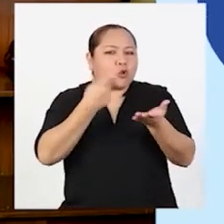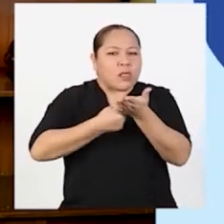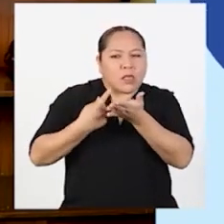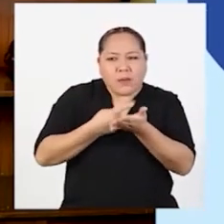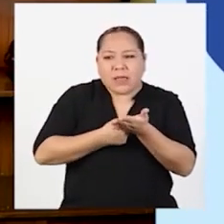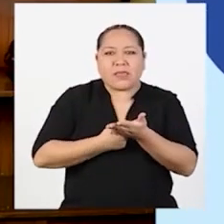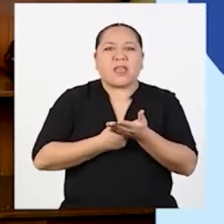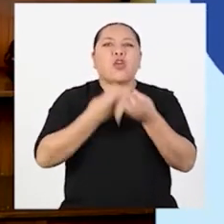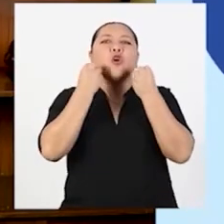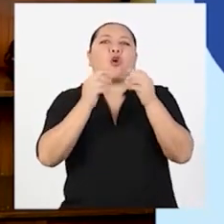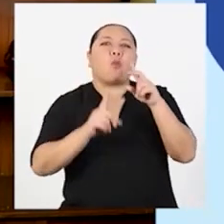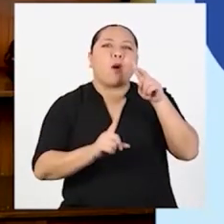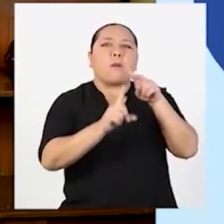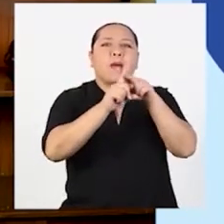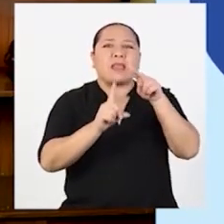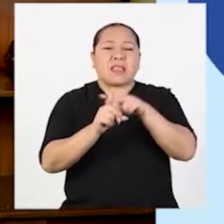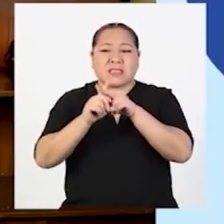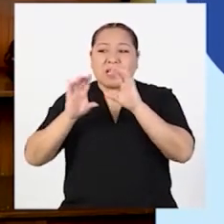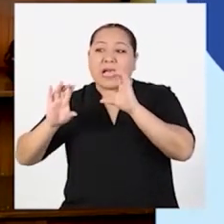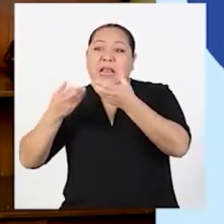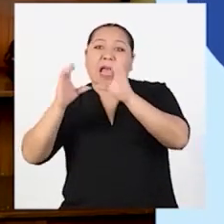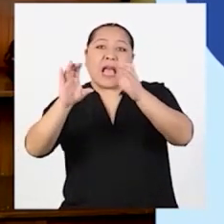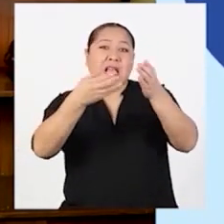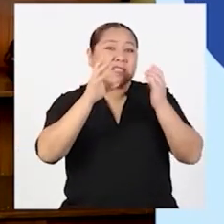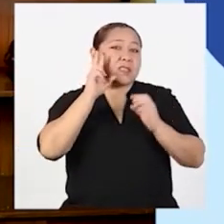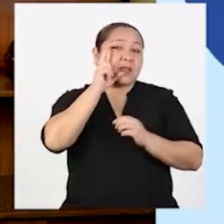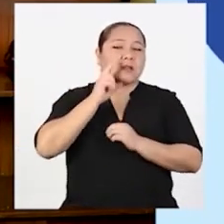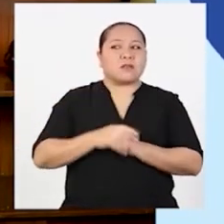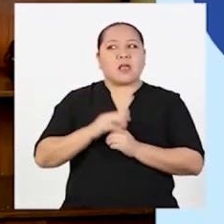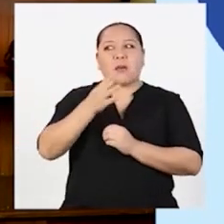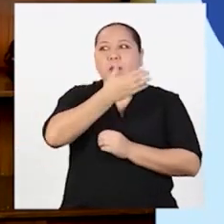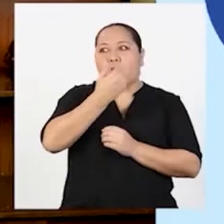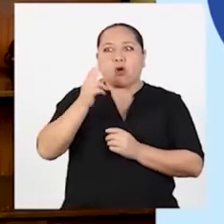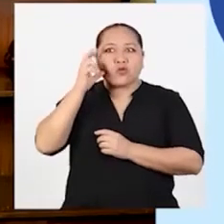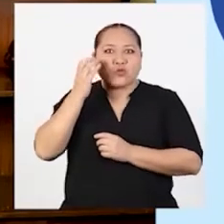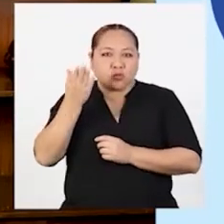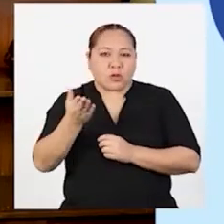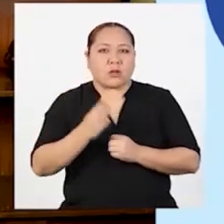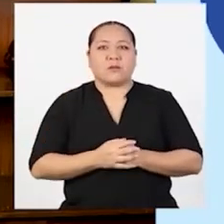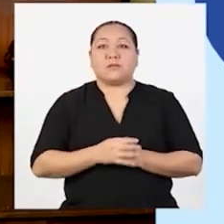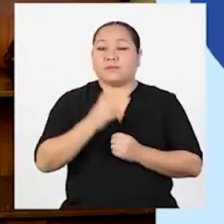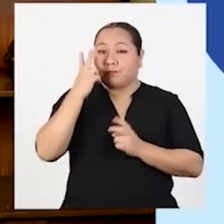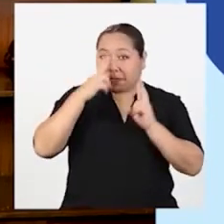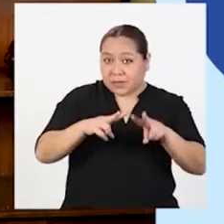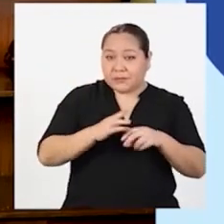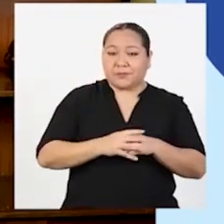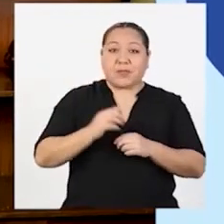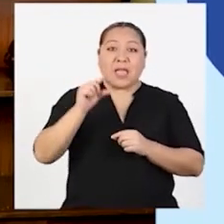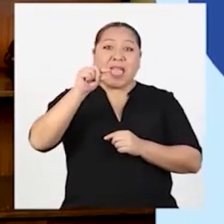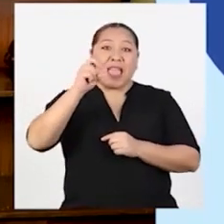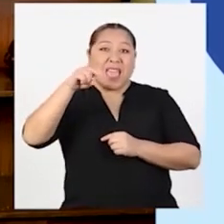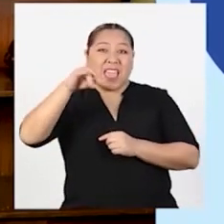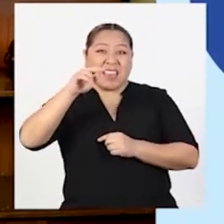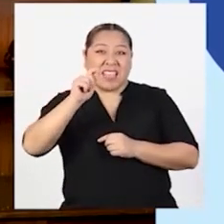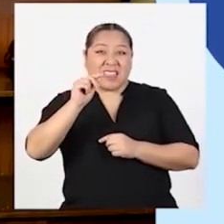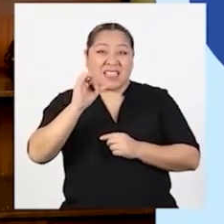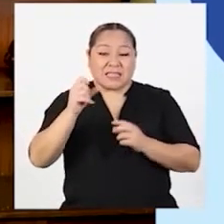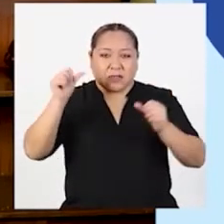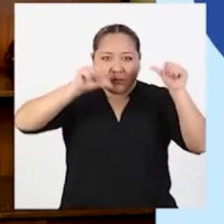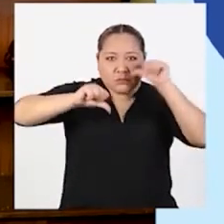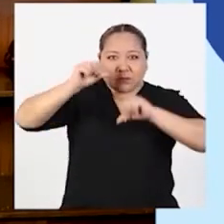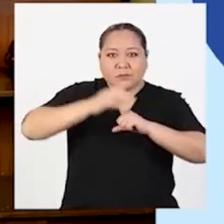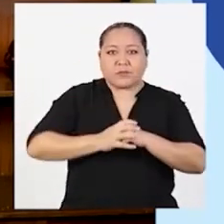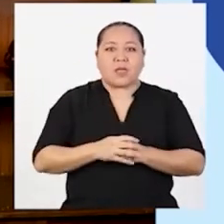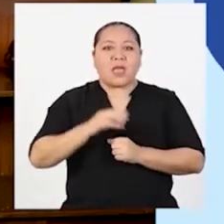tan complicado que la ciencia por sí sola no puede erradicarlo. No obstante, los científicos tienen mucho que ofrecer